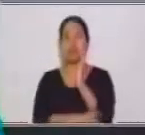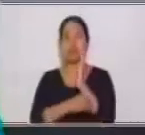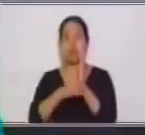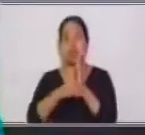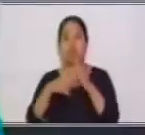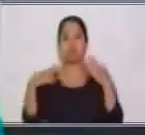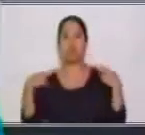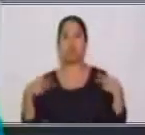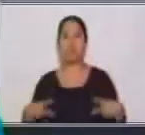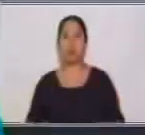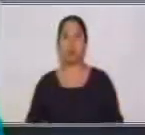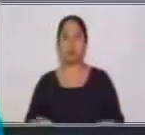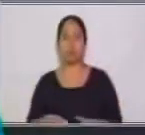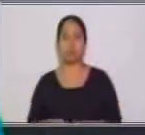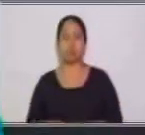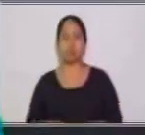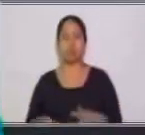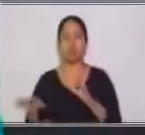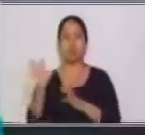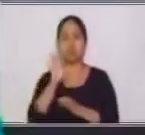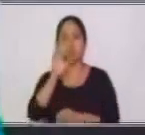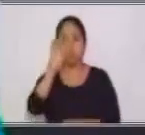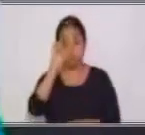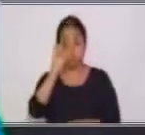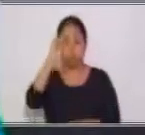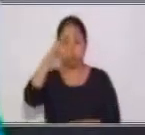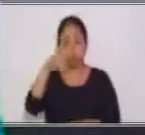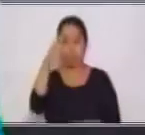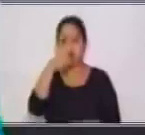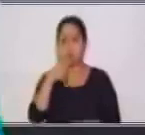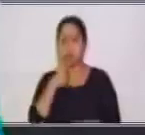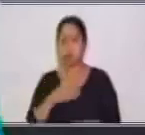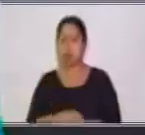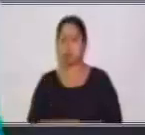Humano. OMS, ¿la has escuchado?